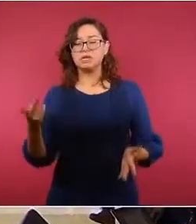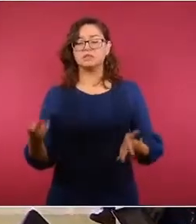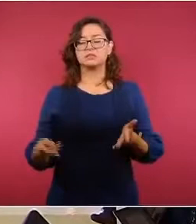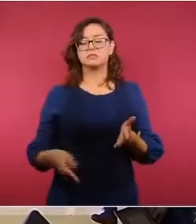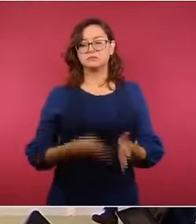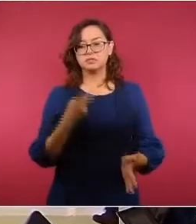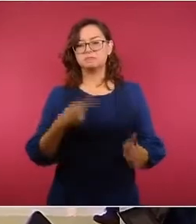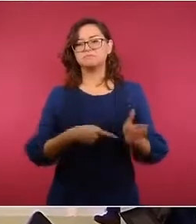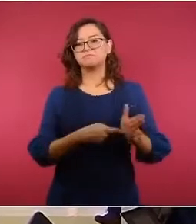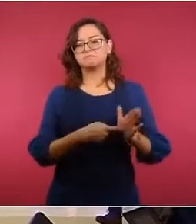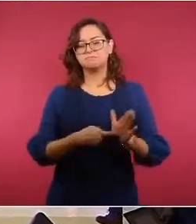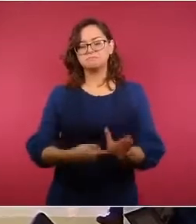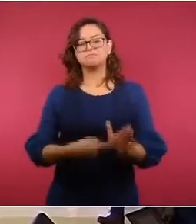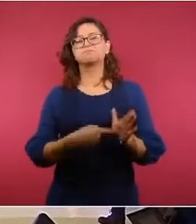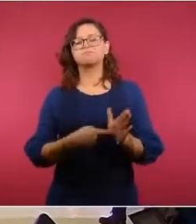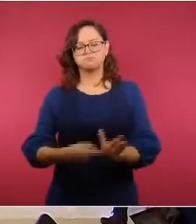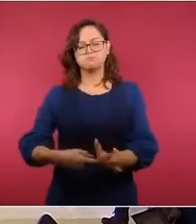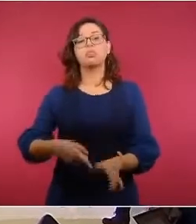subrayando